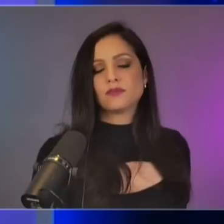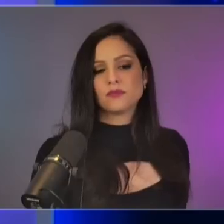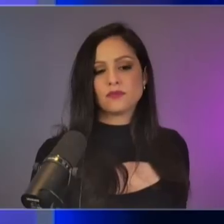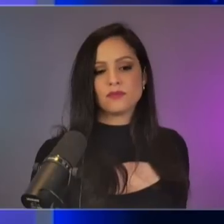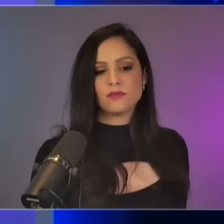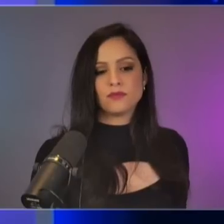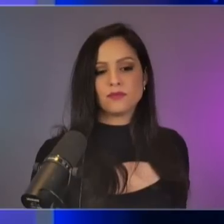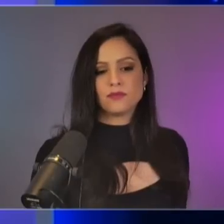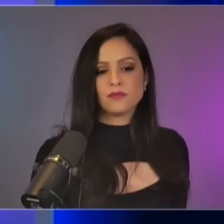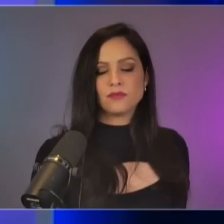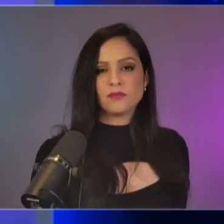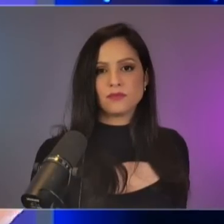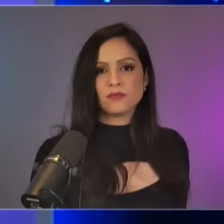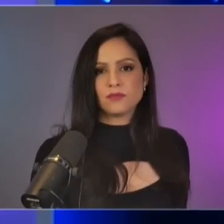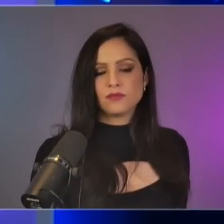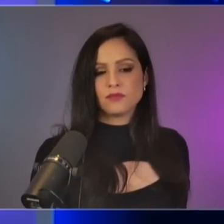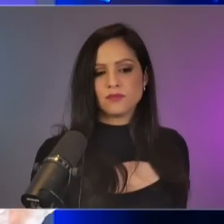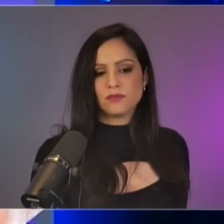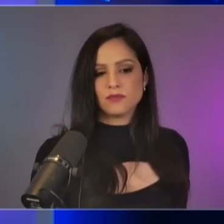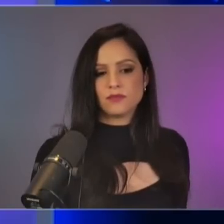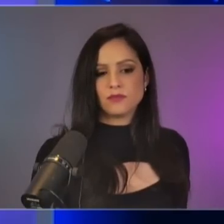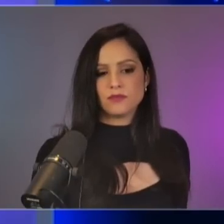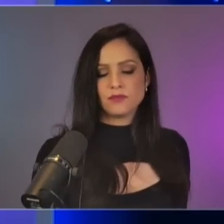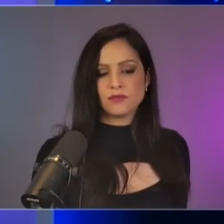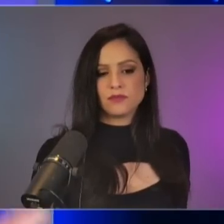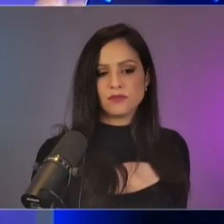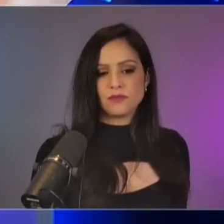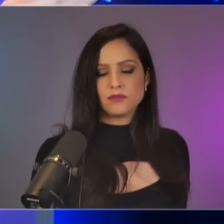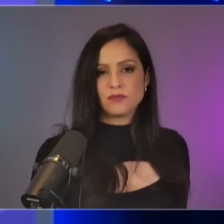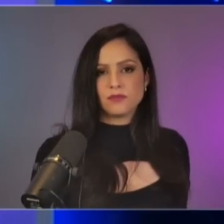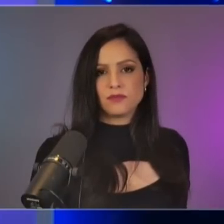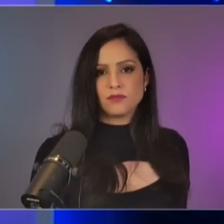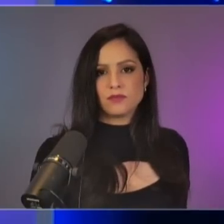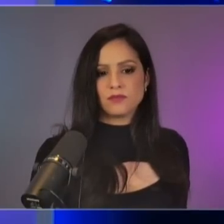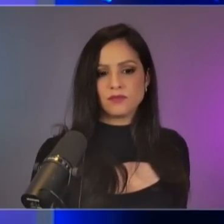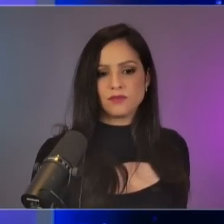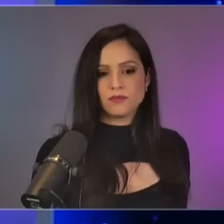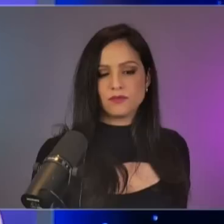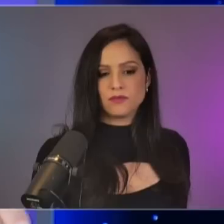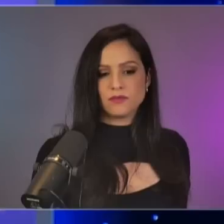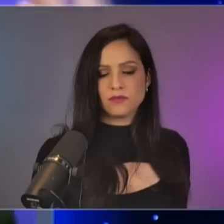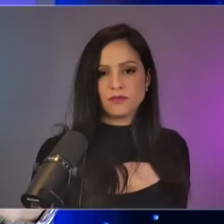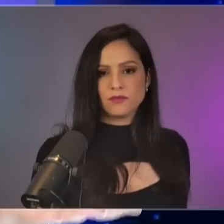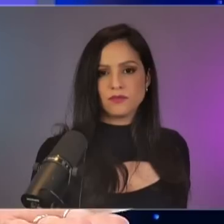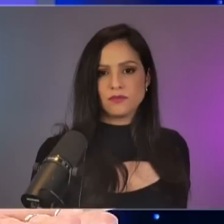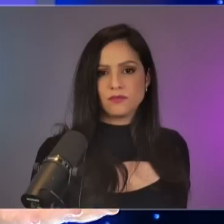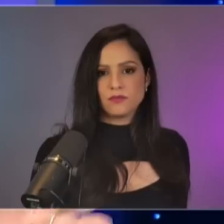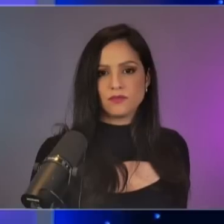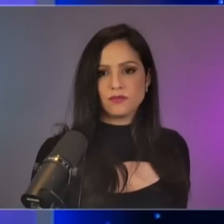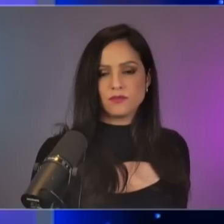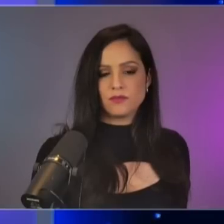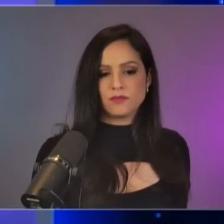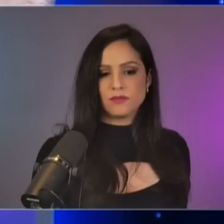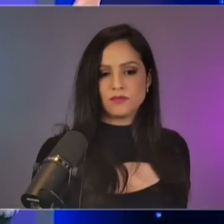corresponde ese nivel siempre lo hemos mantenido ese respeto siempre lo hemos mantenido el doctor siempre ha hablado desde el inicio del S4